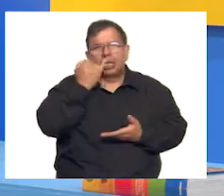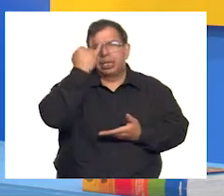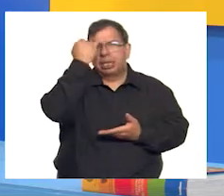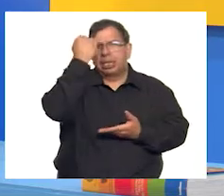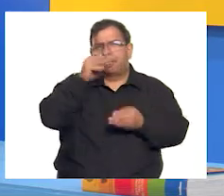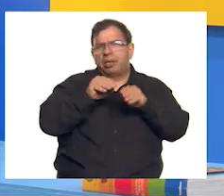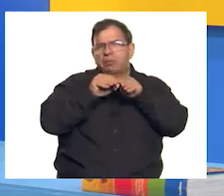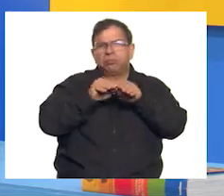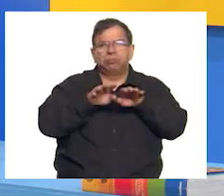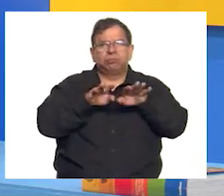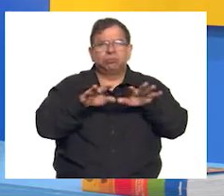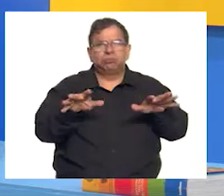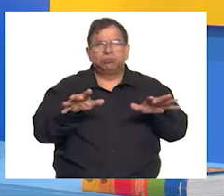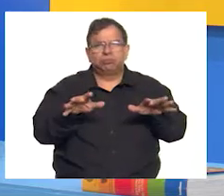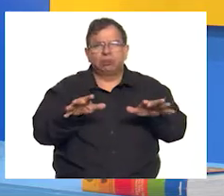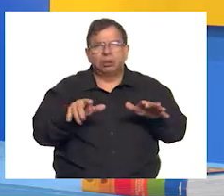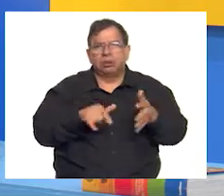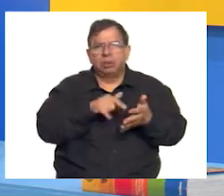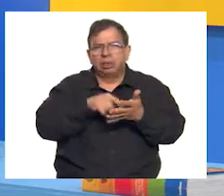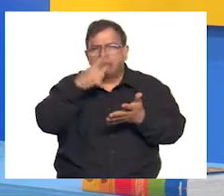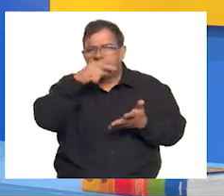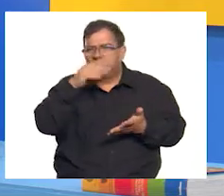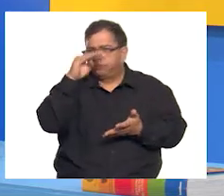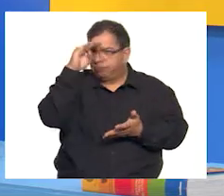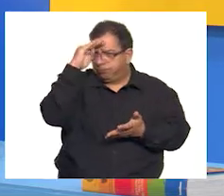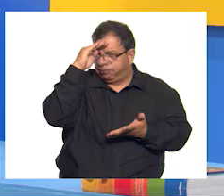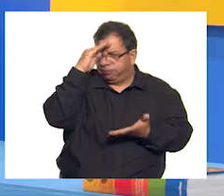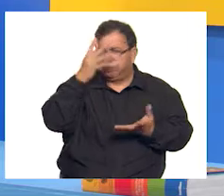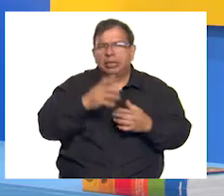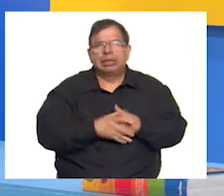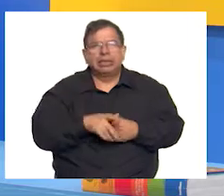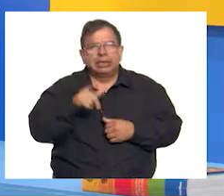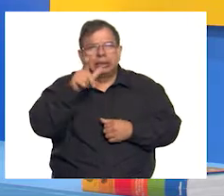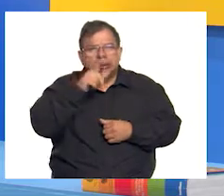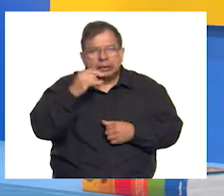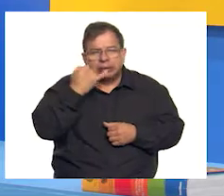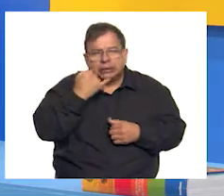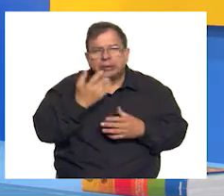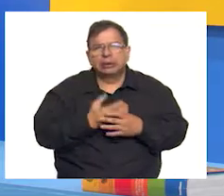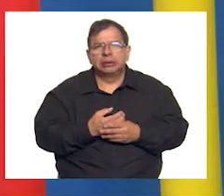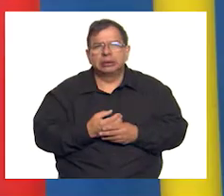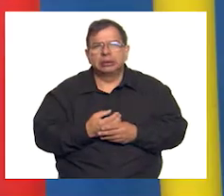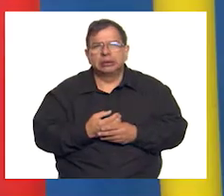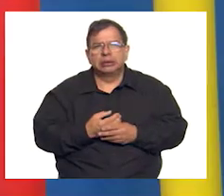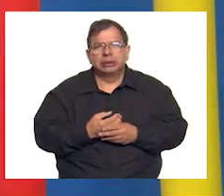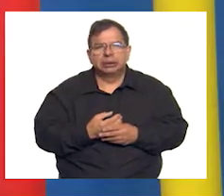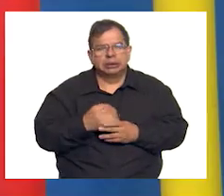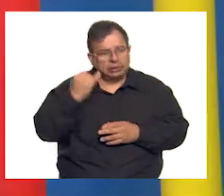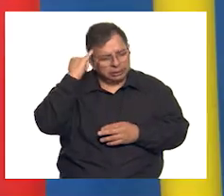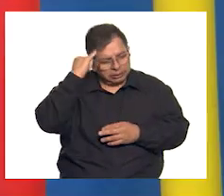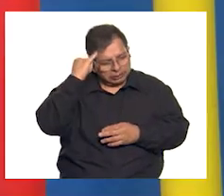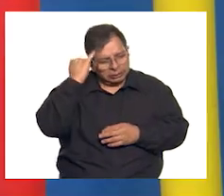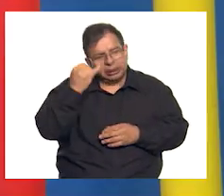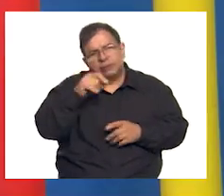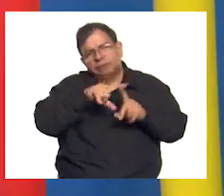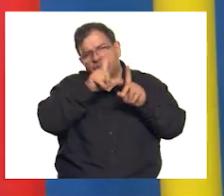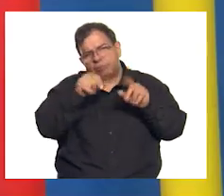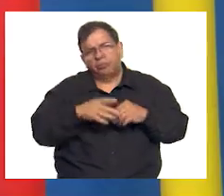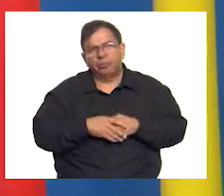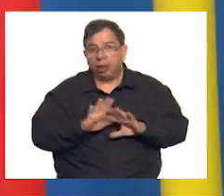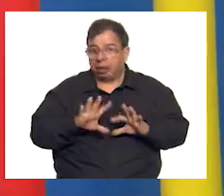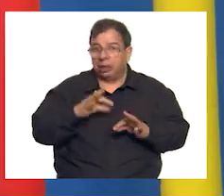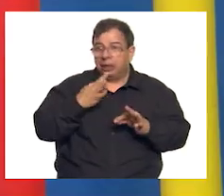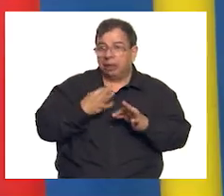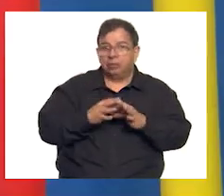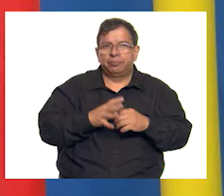difundirlo y promover espacios de reflexión sobre nuestras lenguas indígenas nacionales. Ay, qué interesante, Gaby. Pues yo ya estoy lista. ¿Qué